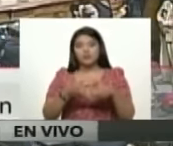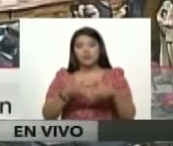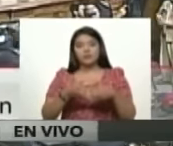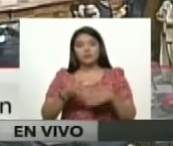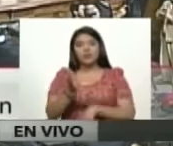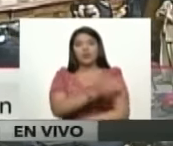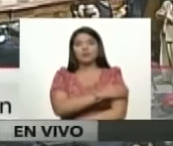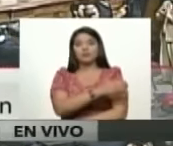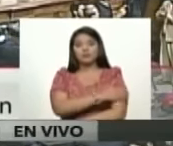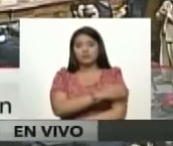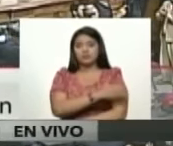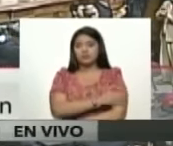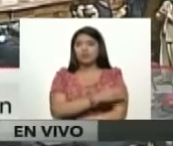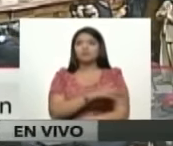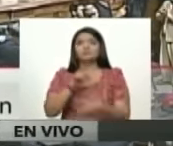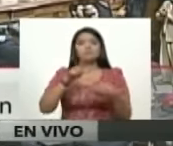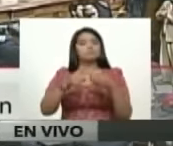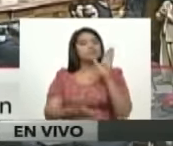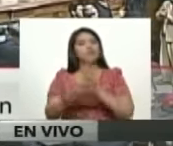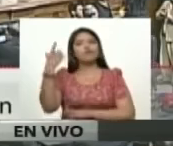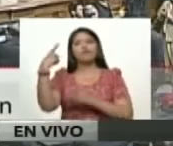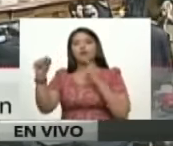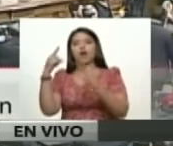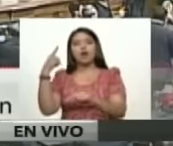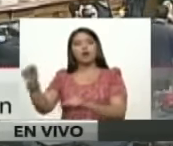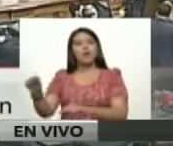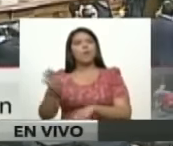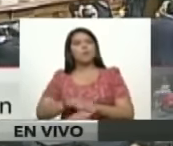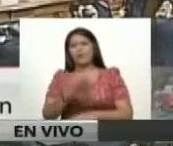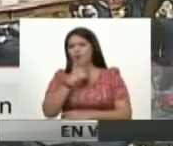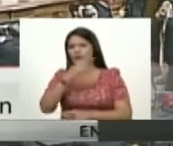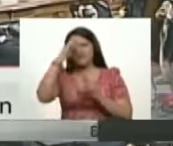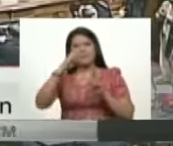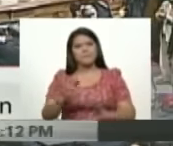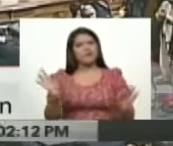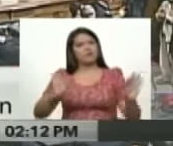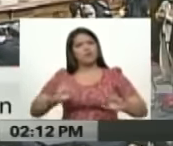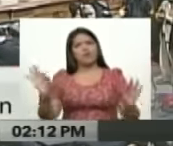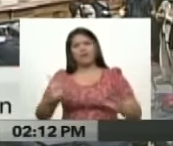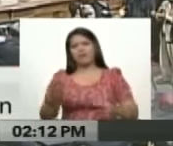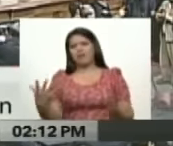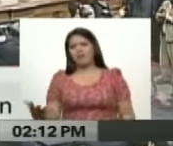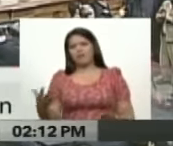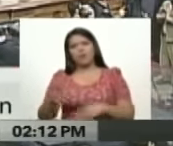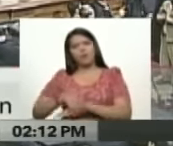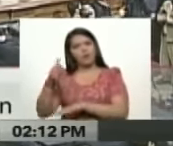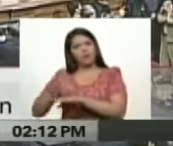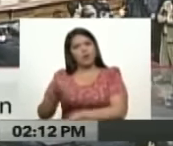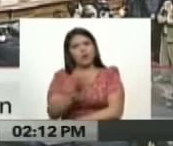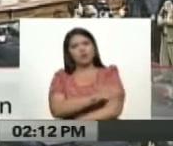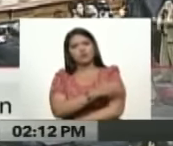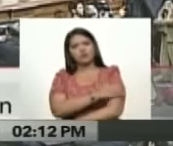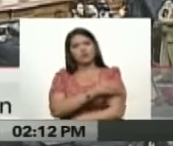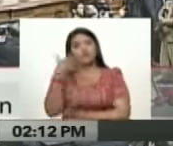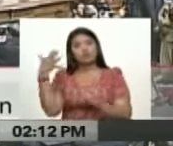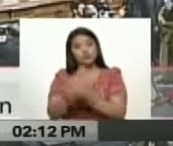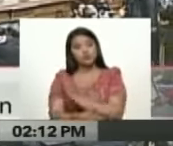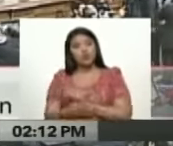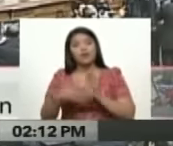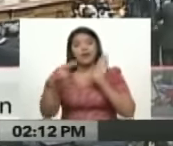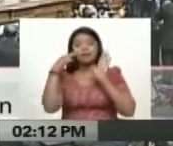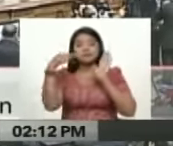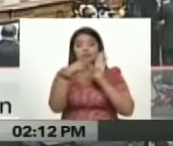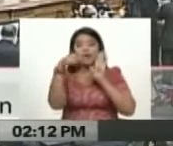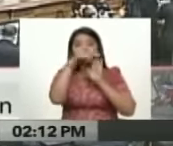ha salido del hemiciclo de sesiones, por el irrespeto de parte de la oposición a lo que es el reglamento